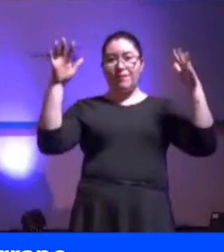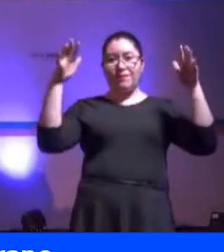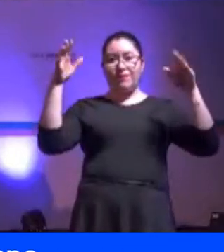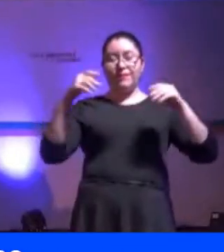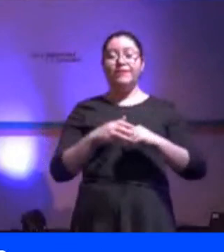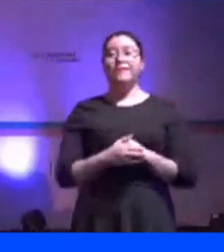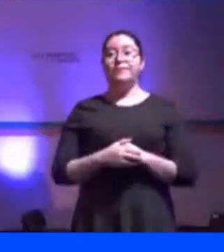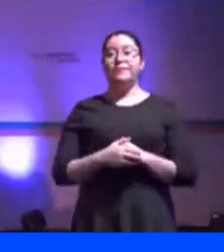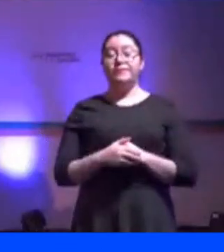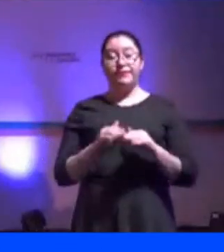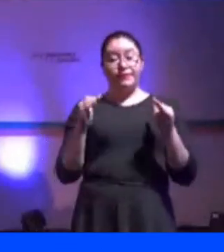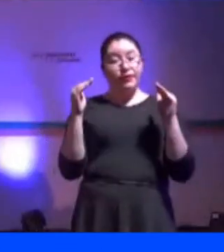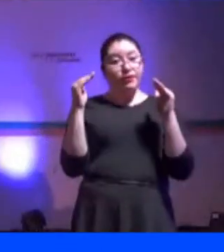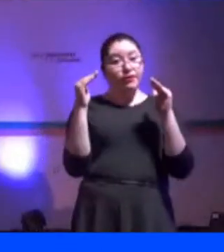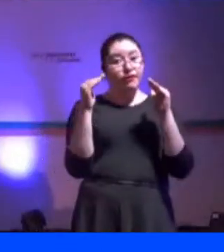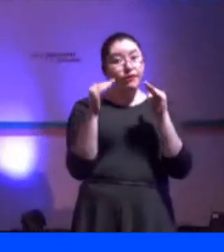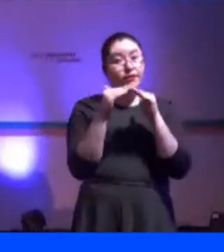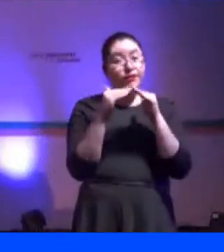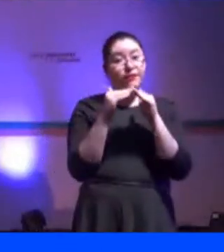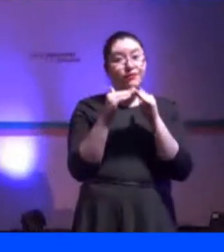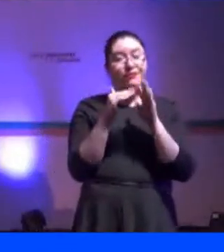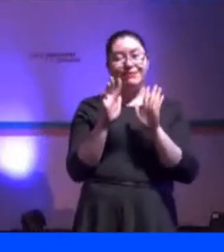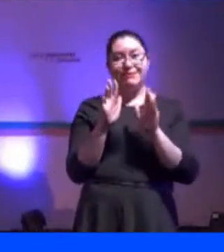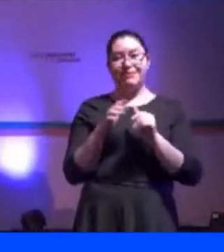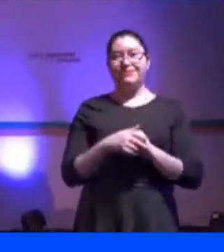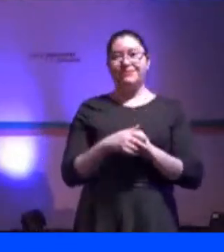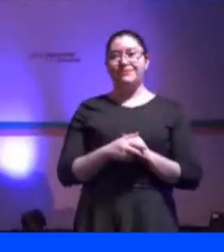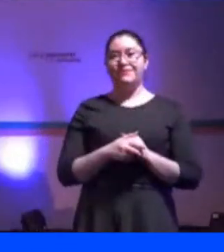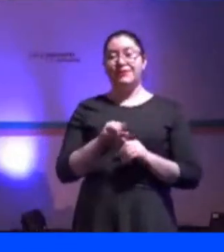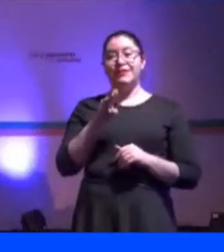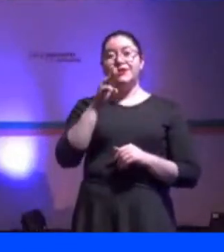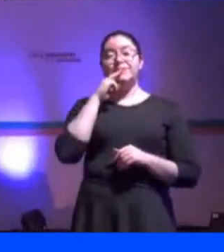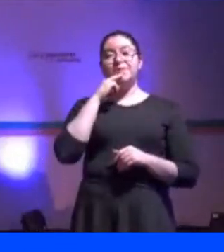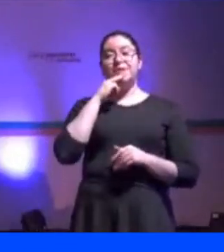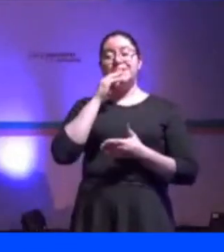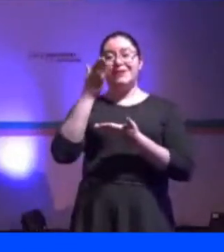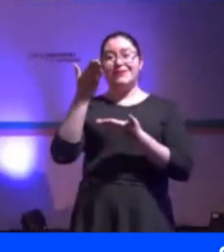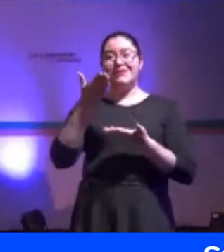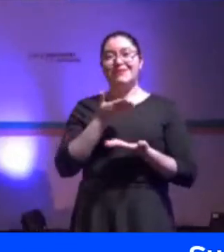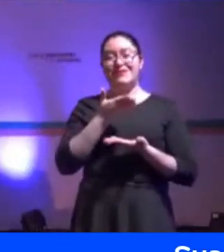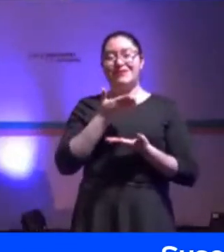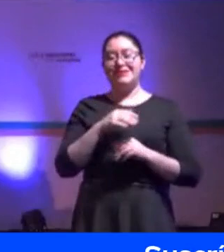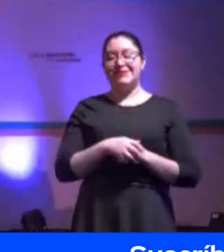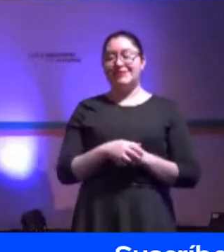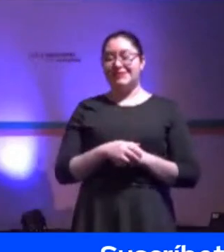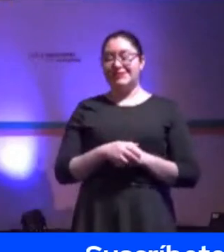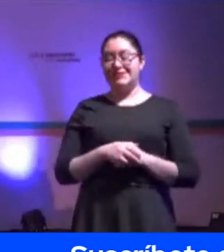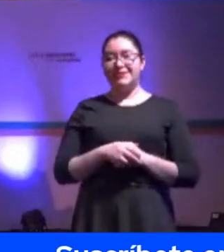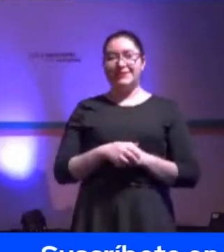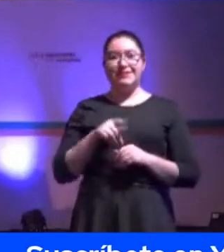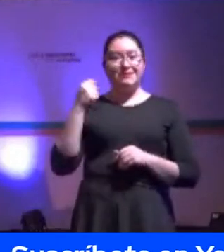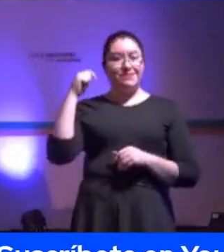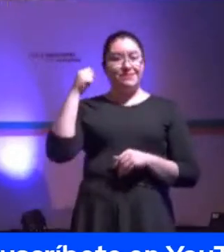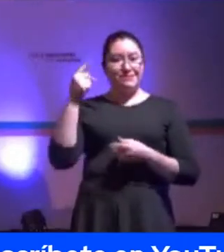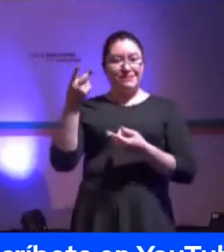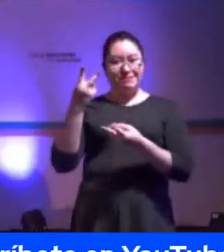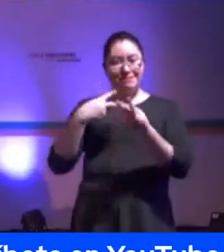La casa, por cierto, mi madre está aquí presente, desde Comalcalco, Tabasco.